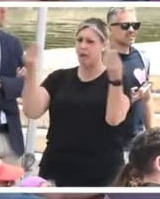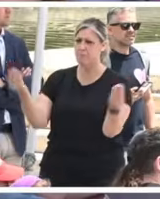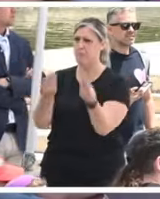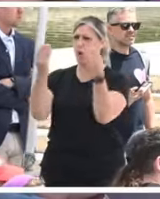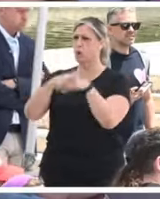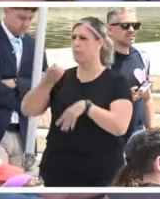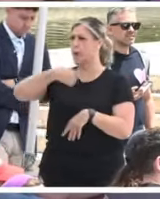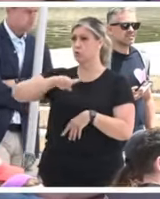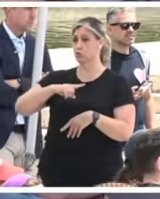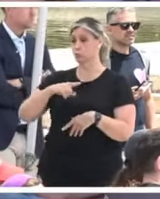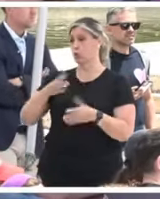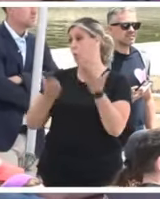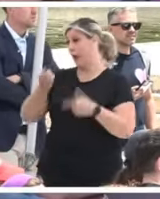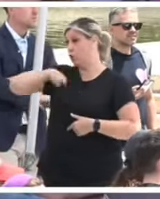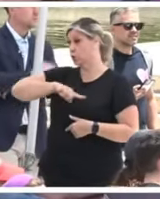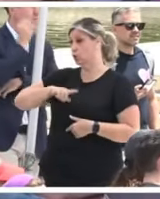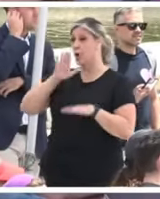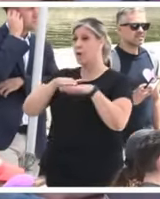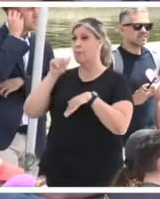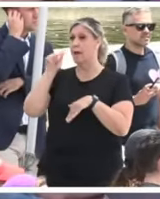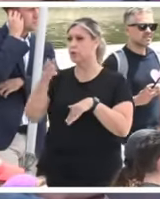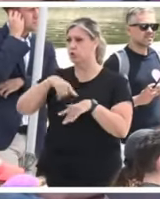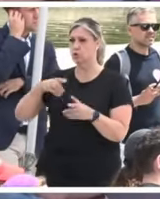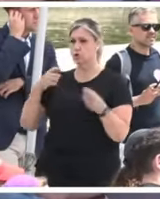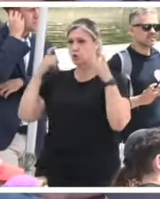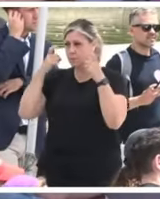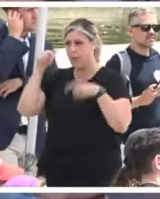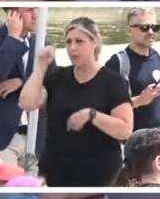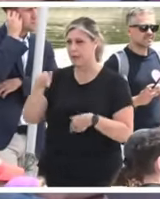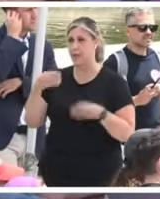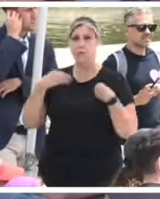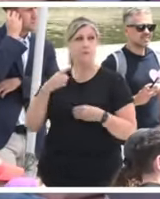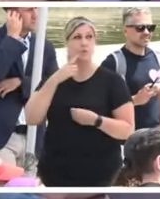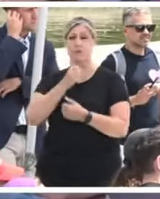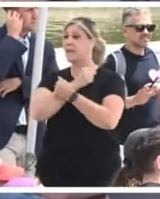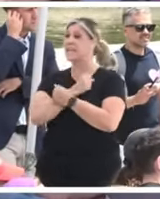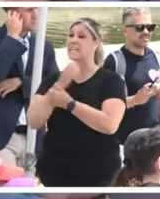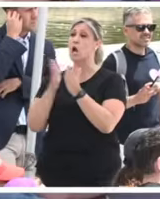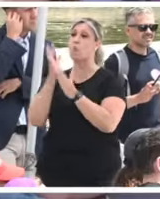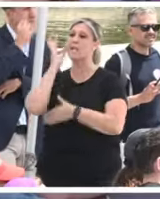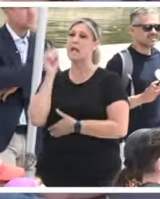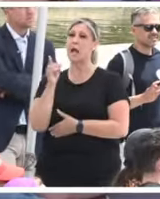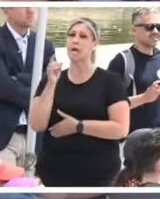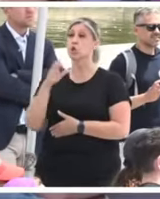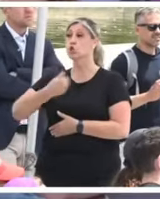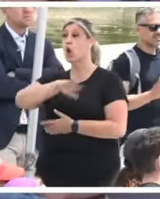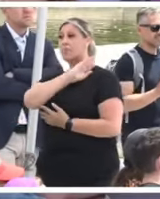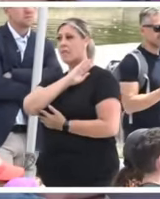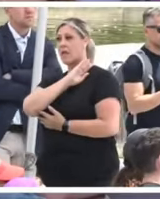de la que nosotros recibimos. Y a ese centramos el empeño. Como diría mi querida compañera Yolanda